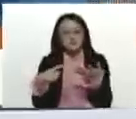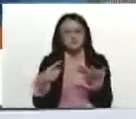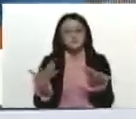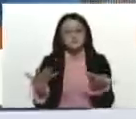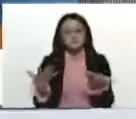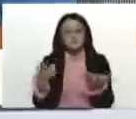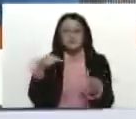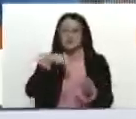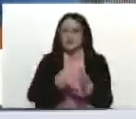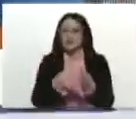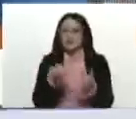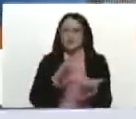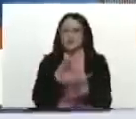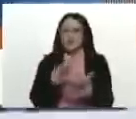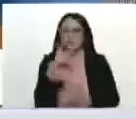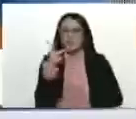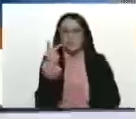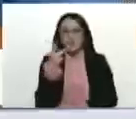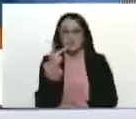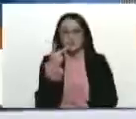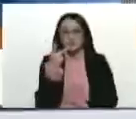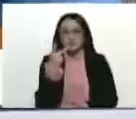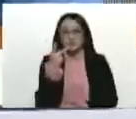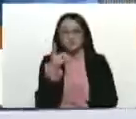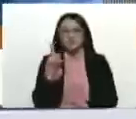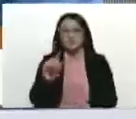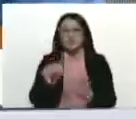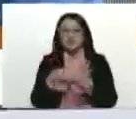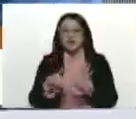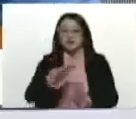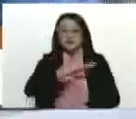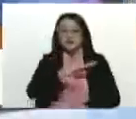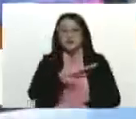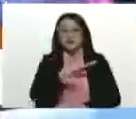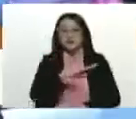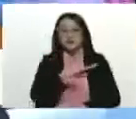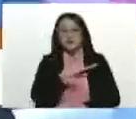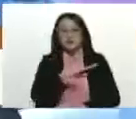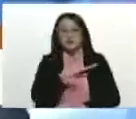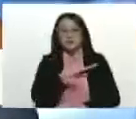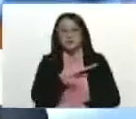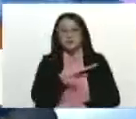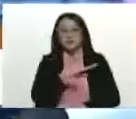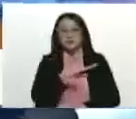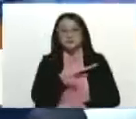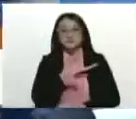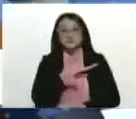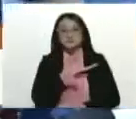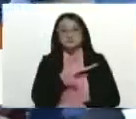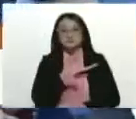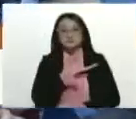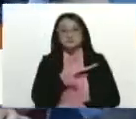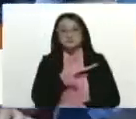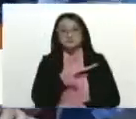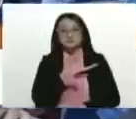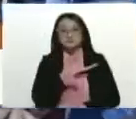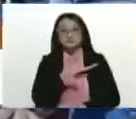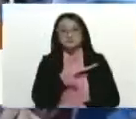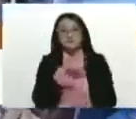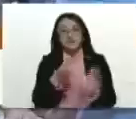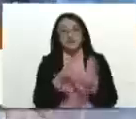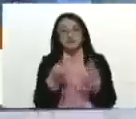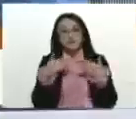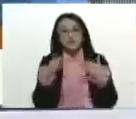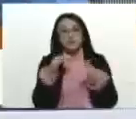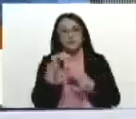entonces en el fondo todo es un problema político incluso los derechos de propiedad serán apropiado del derecho